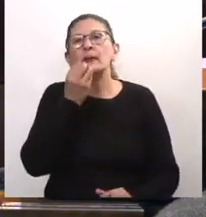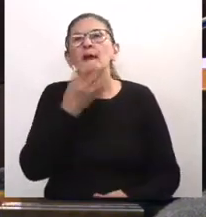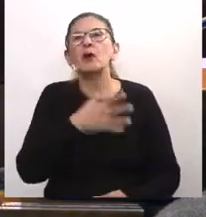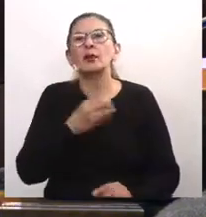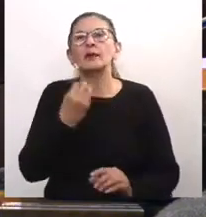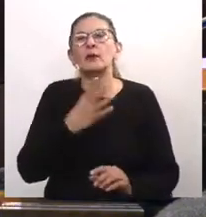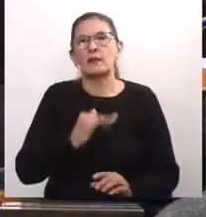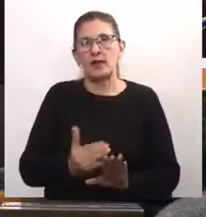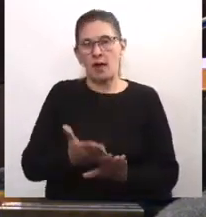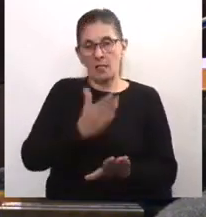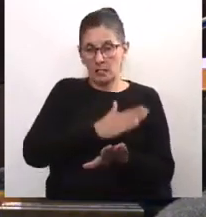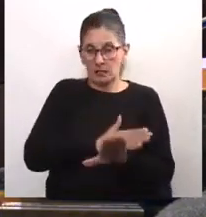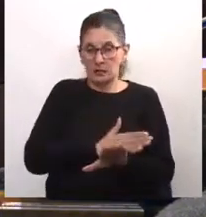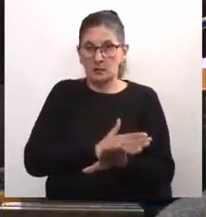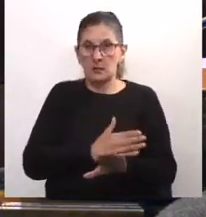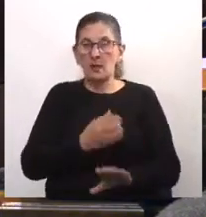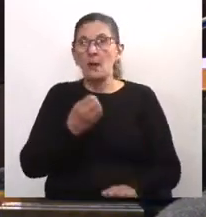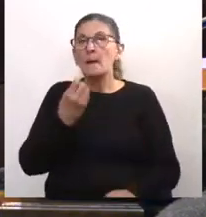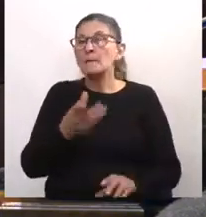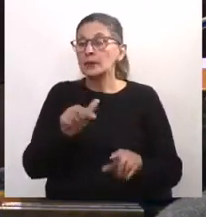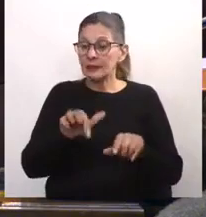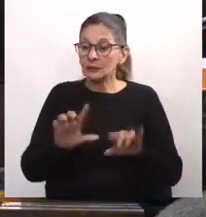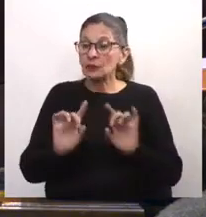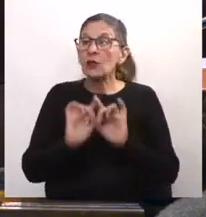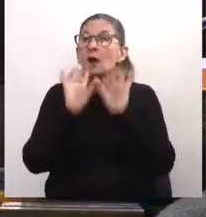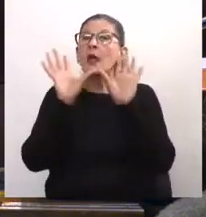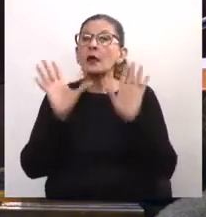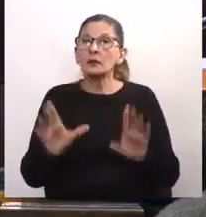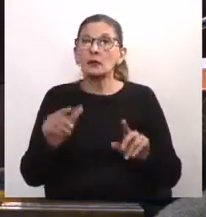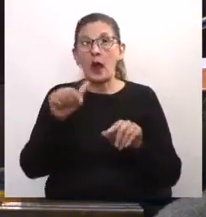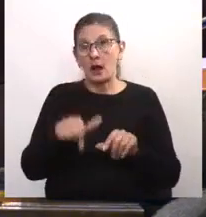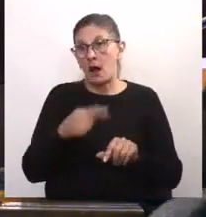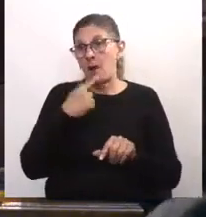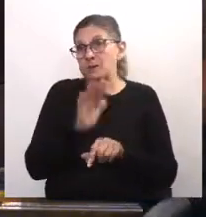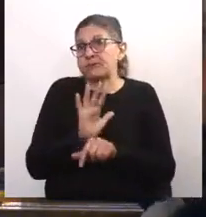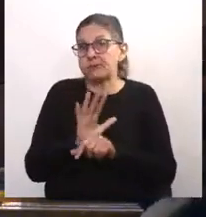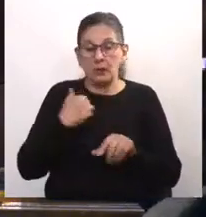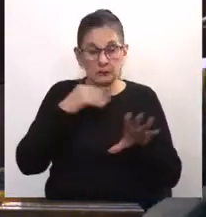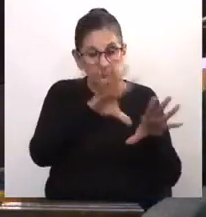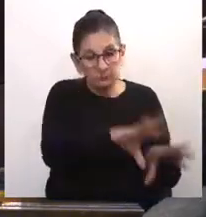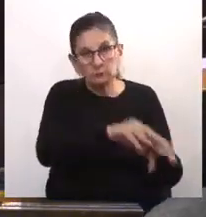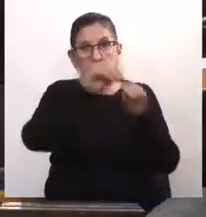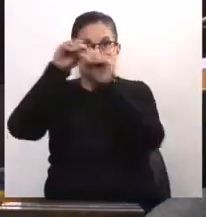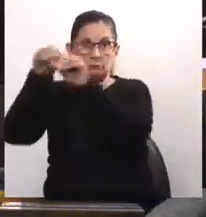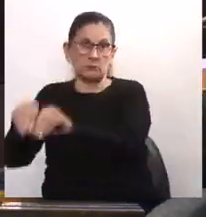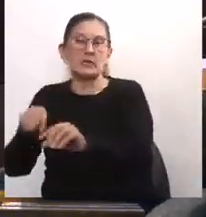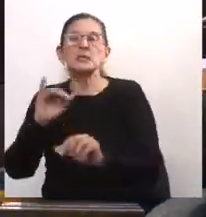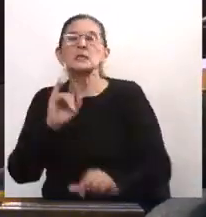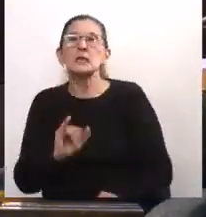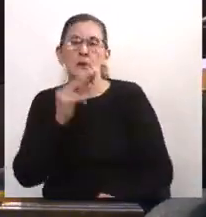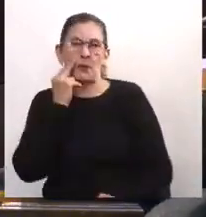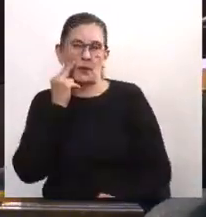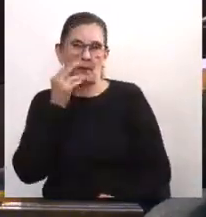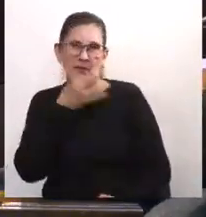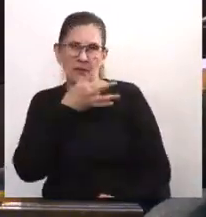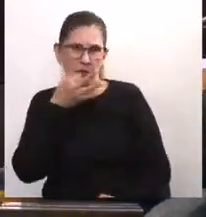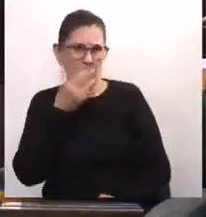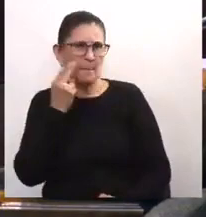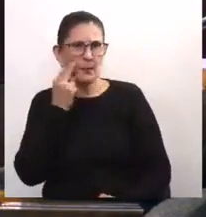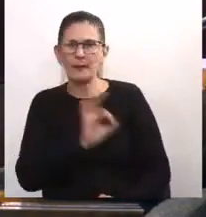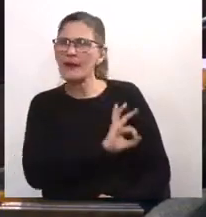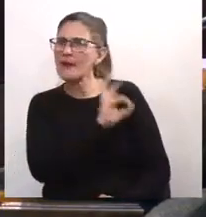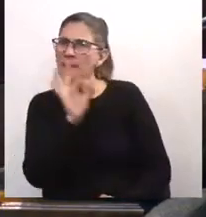había. Porque esto está clarito, que acá se permite levantar a una persona de la calle sin problema de drogas.